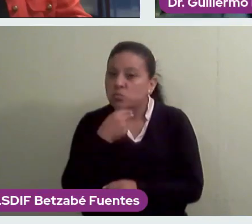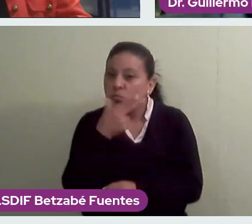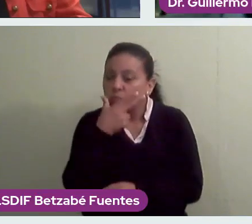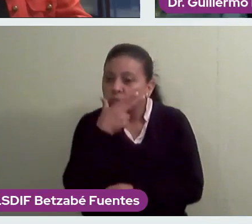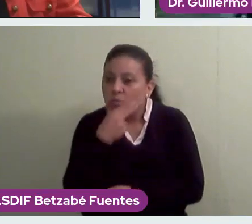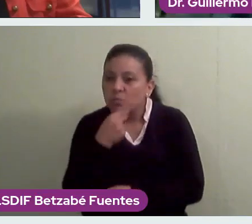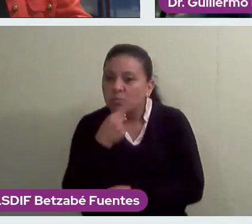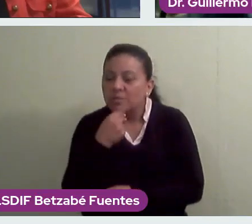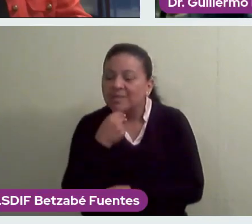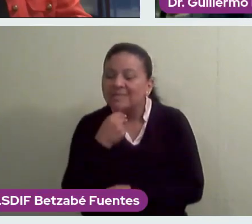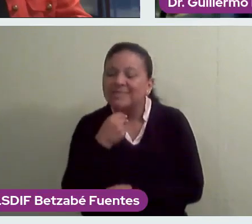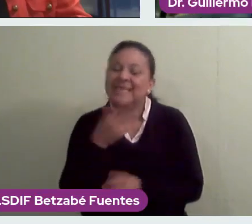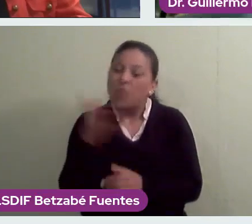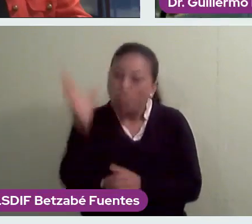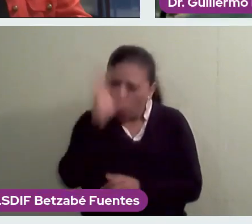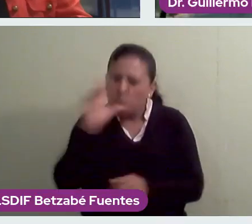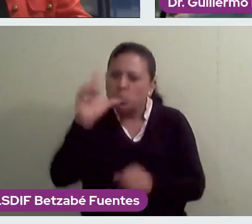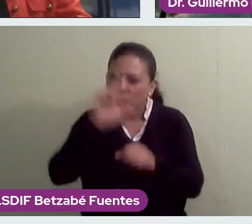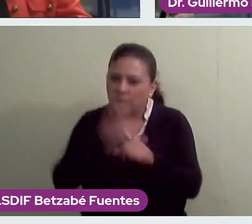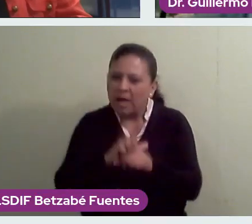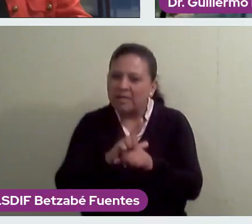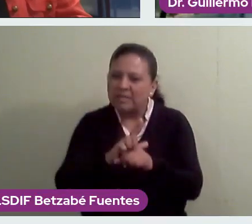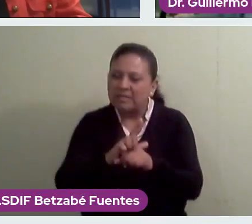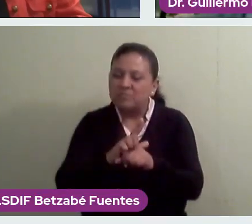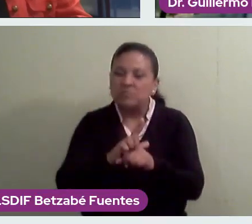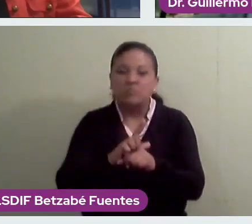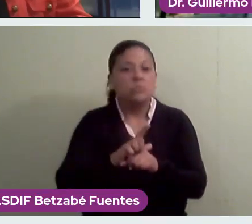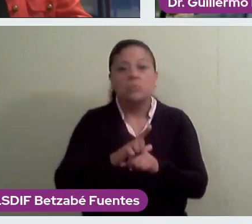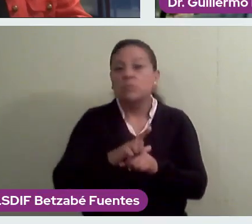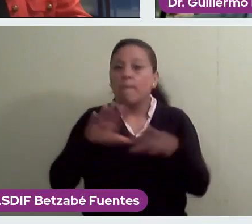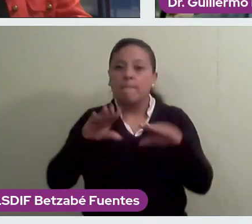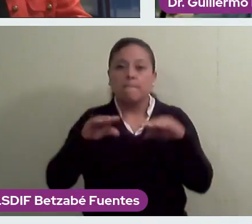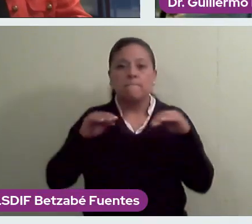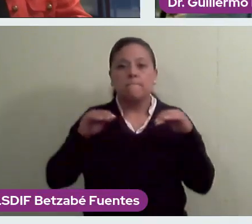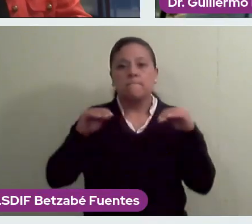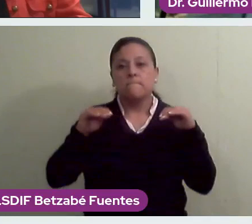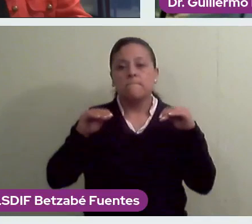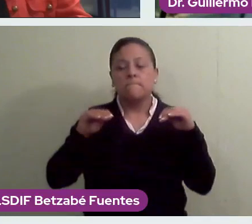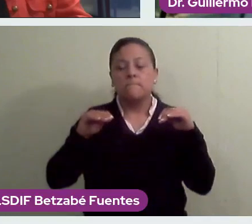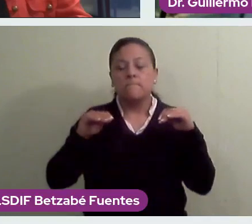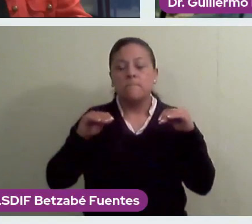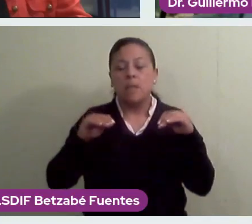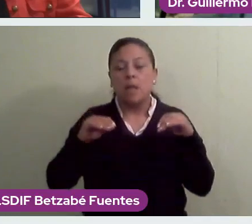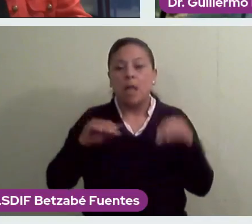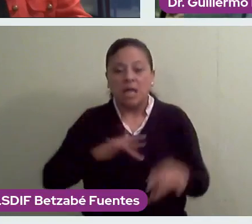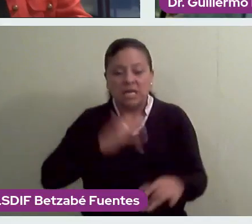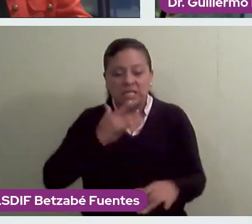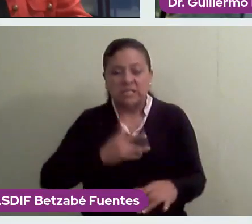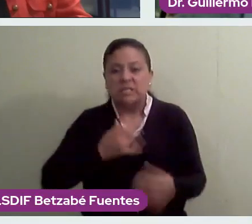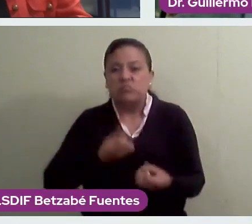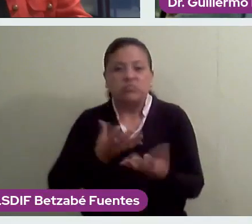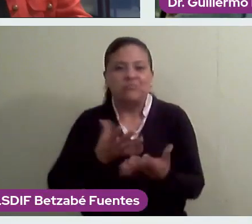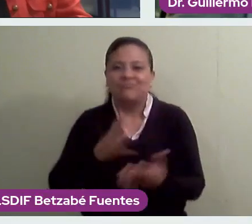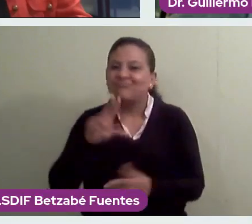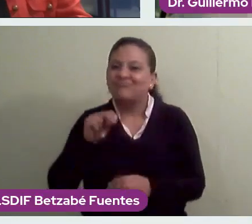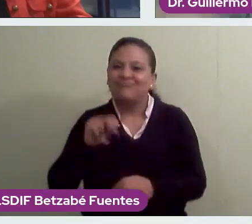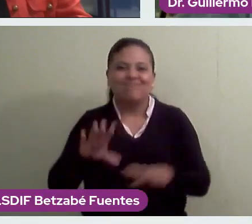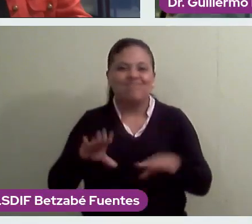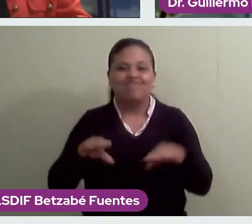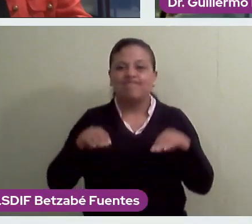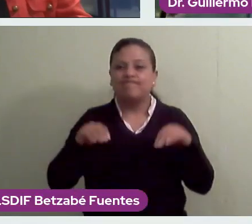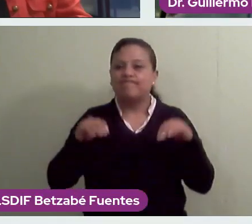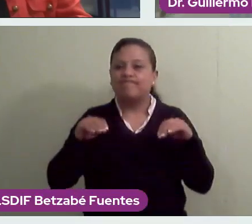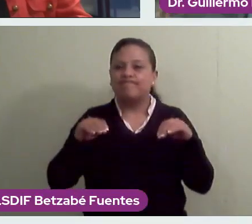les enseñan o nos enseñan a no expresar las emociones adecuadamente, a no sentirlas y pues